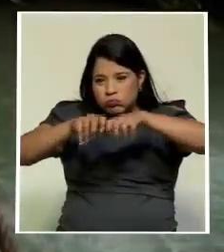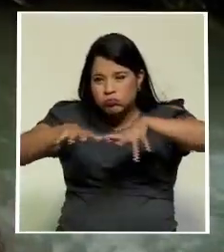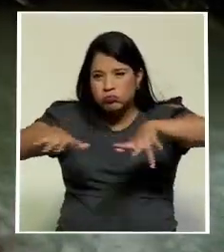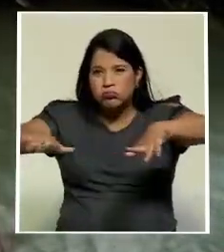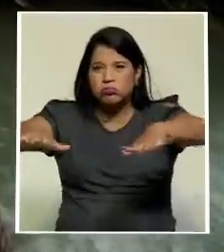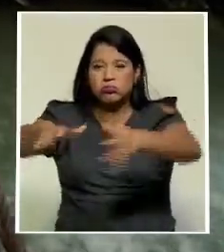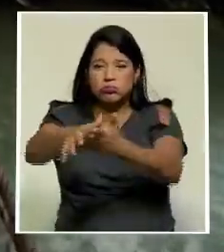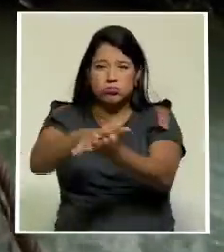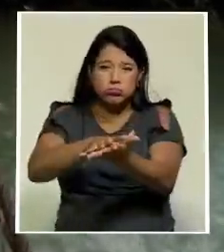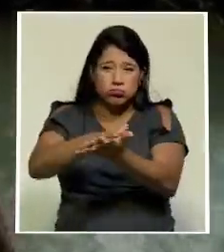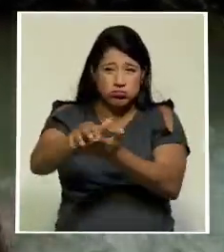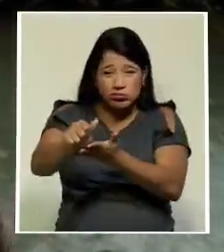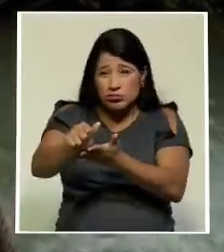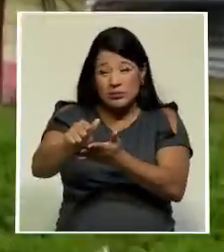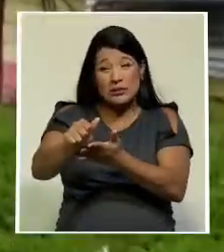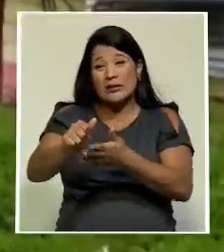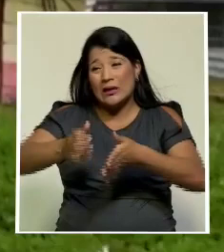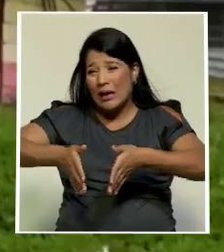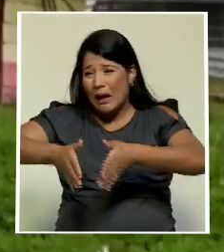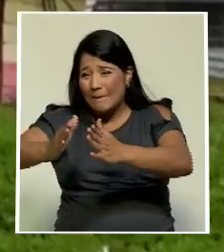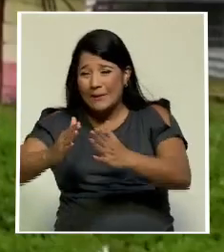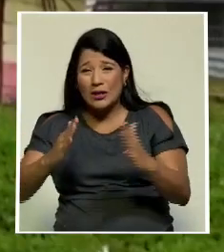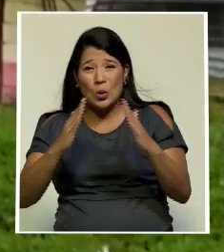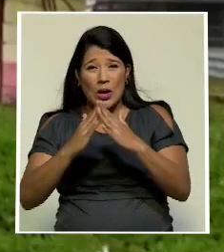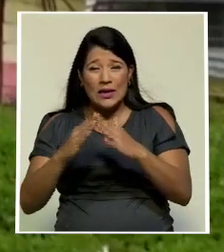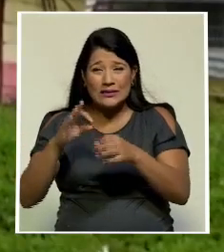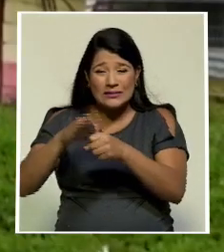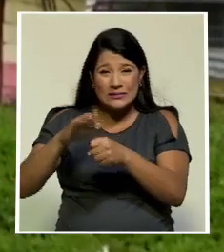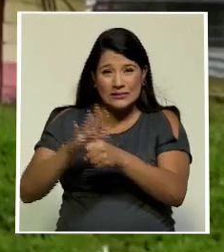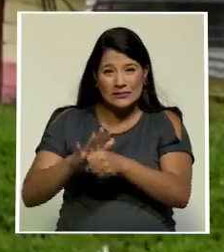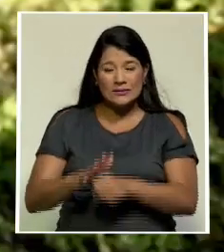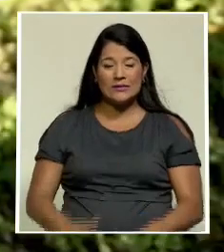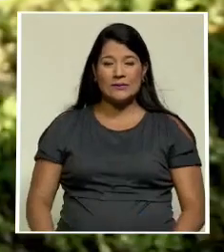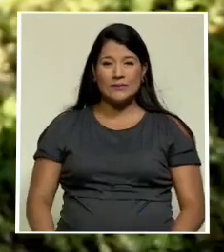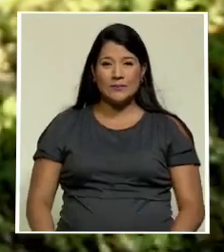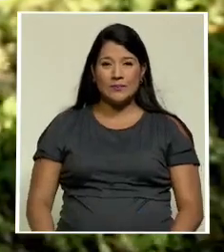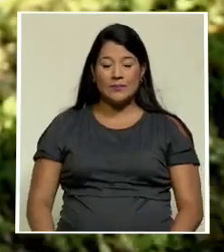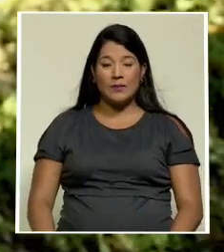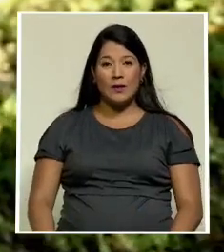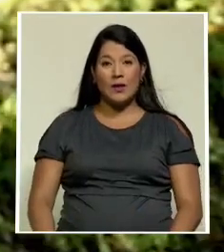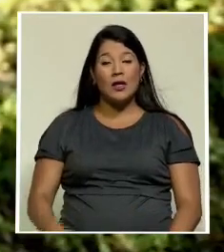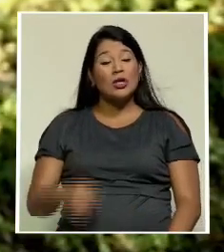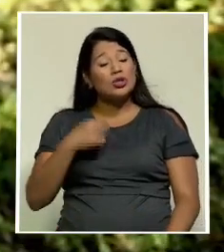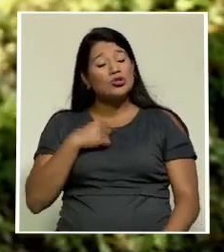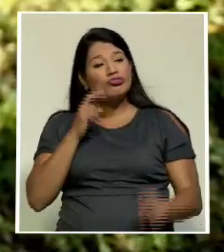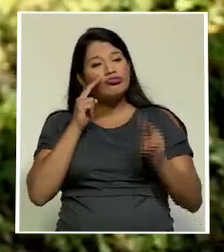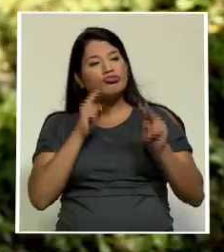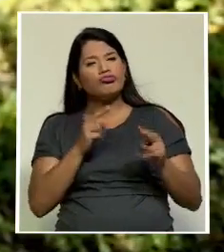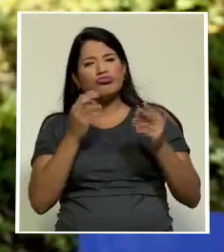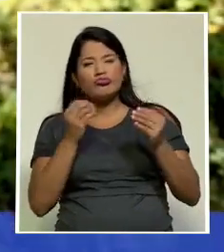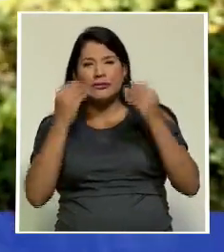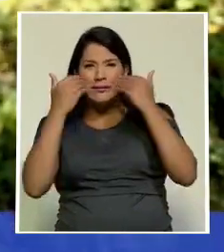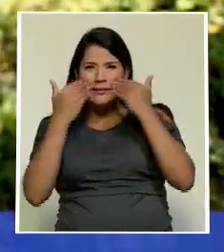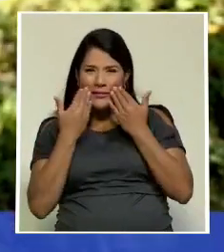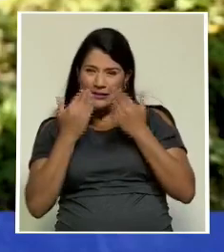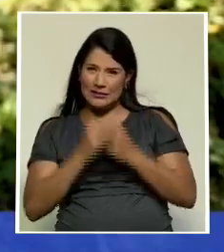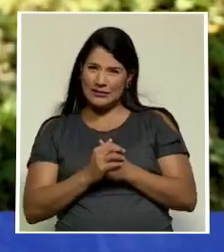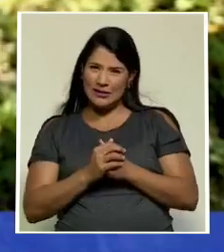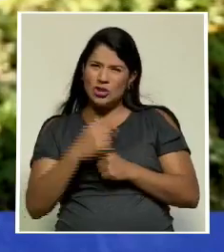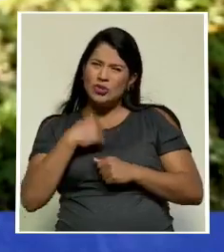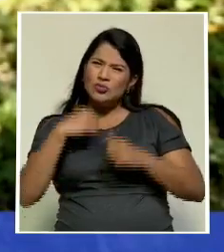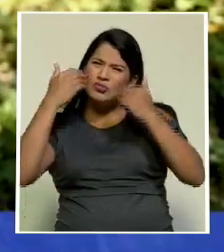anegaron caminos y destruyeron viviendas y sembradíos. Pues viera que me dio una tristeza a mí. Me dio una tristeza